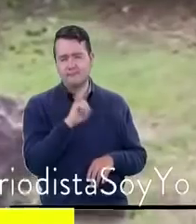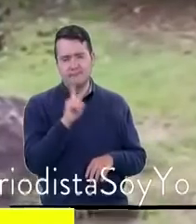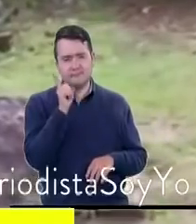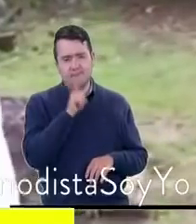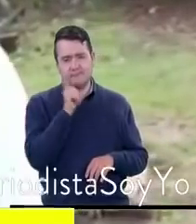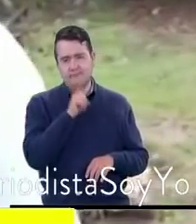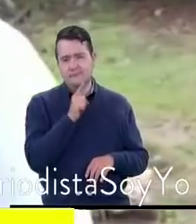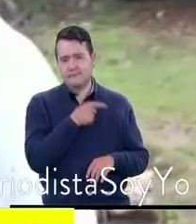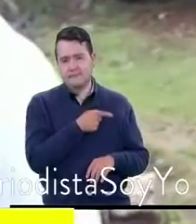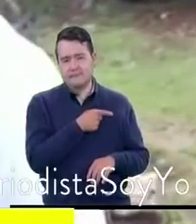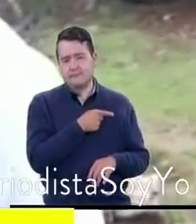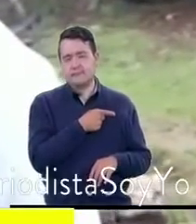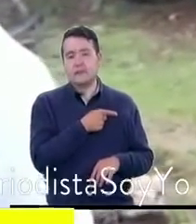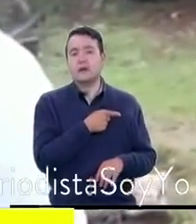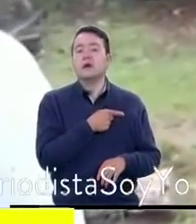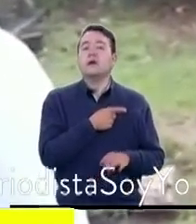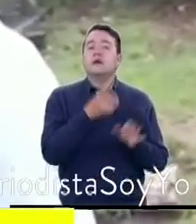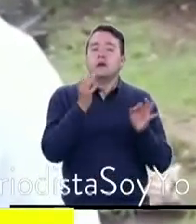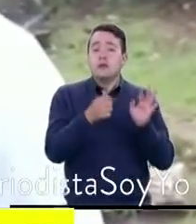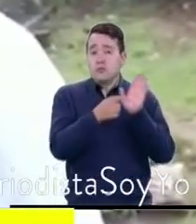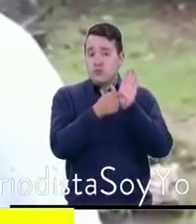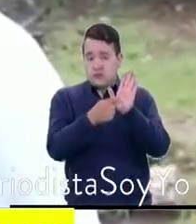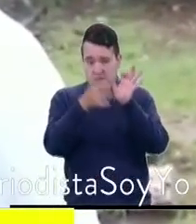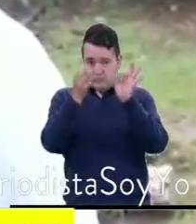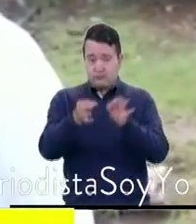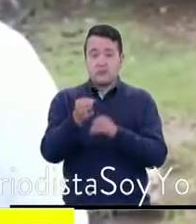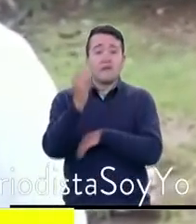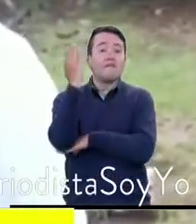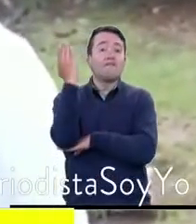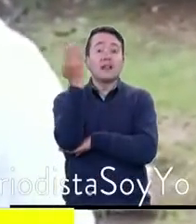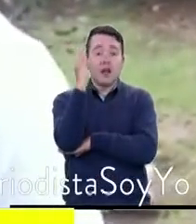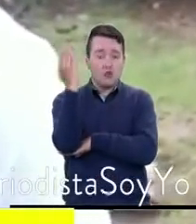noticia, demostrando con videos